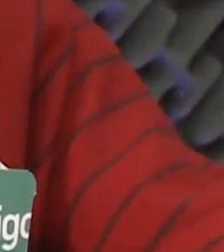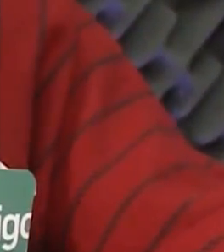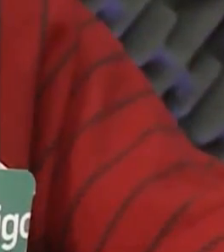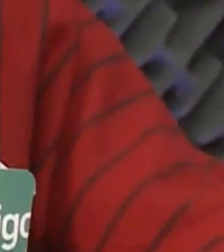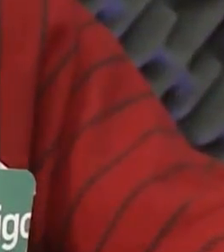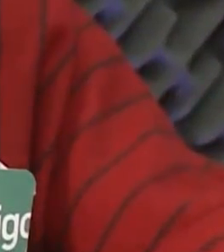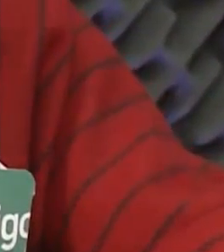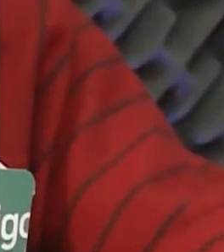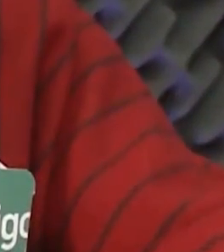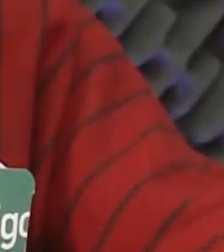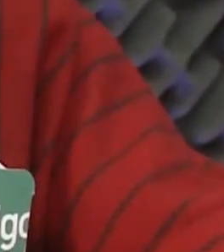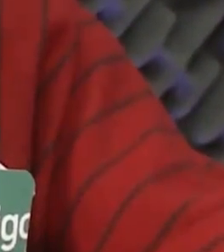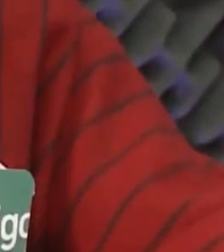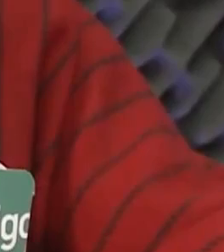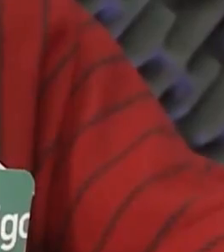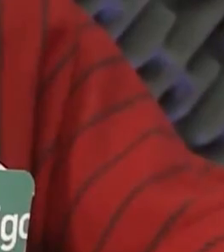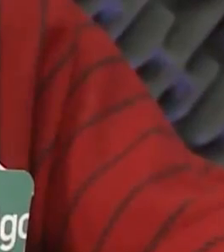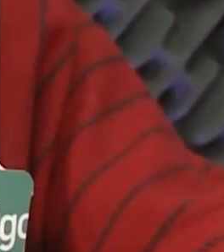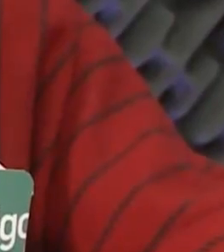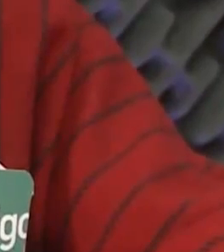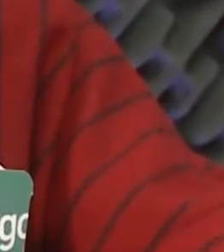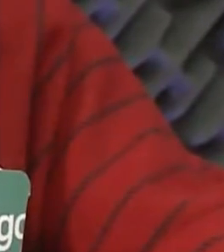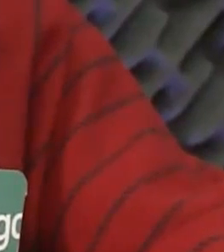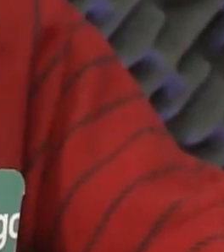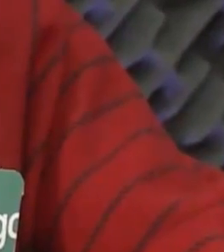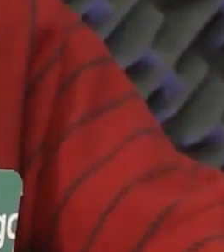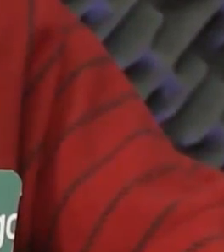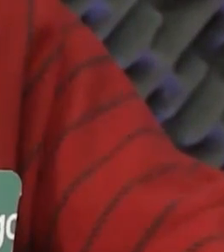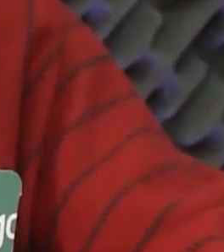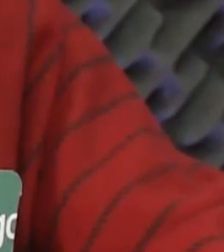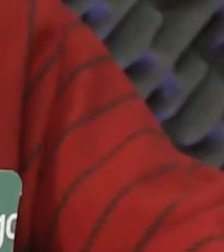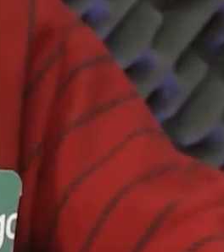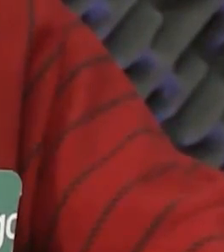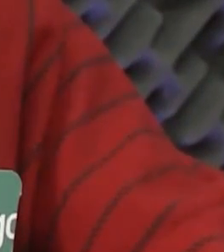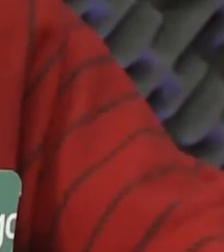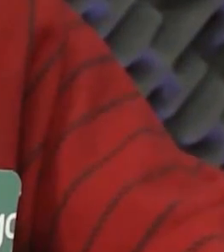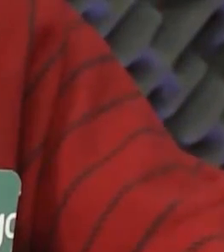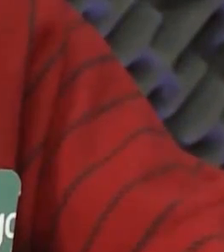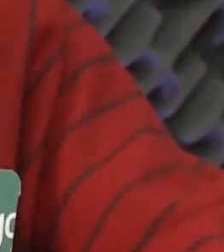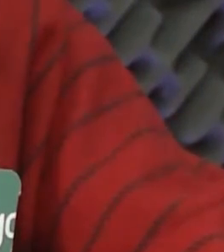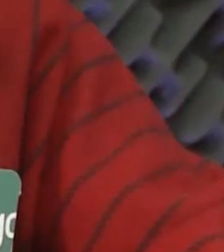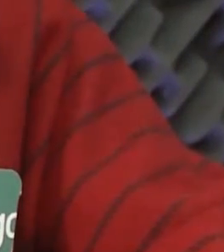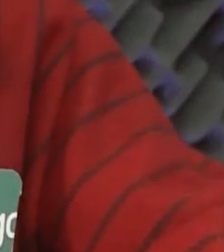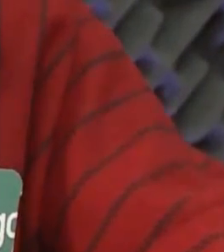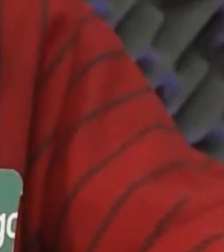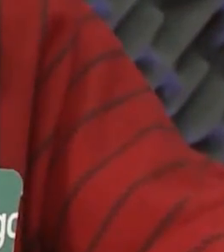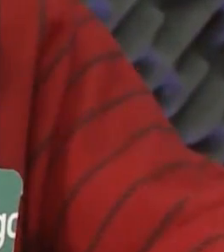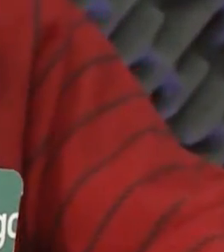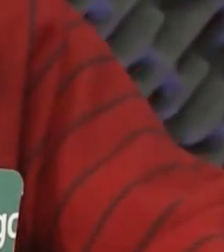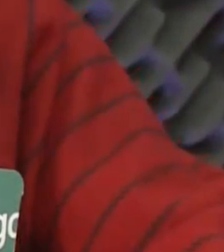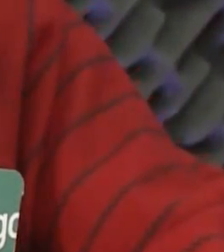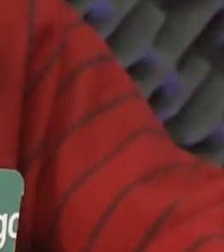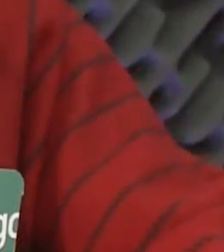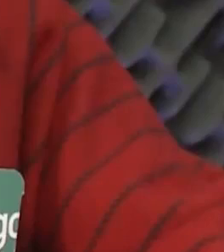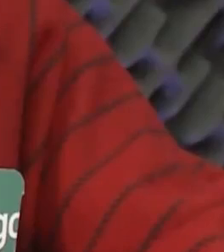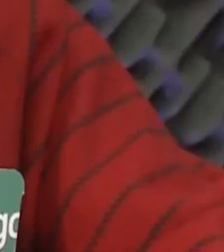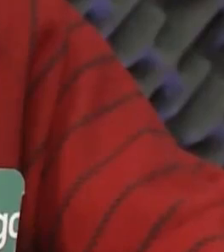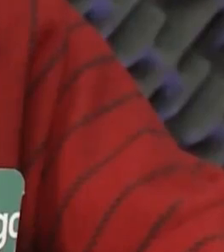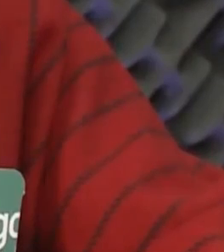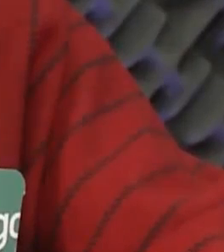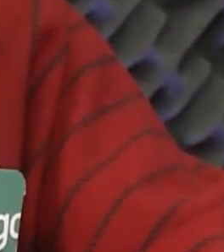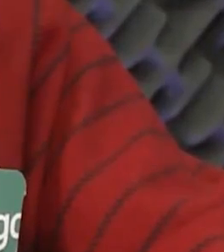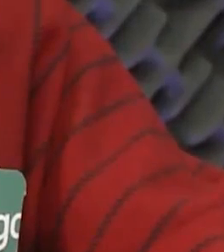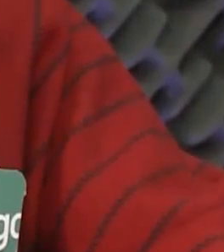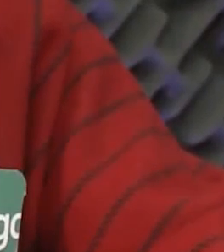mamá ya está tan alauita pues ya más y gabriela rivadeneira a pocas no resistí con huellas y con capital cayó y